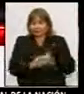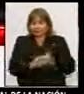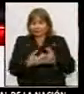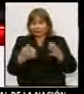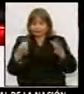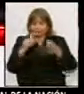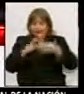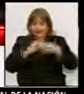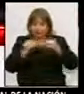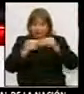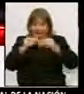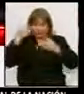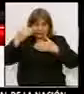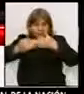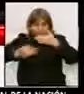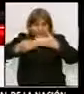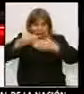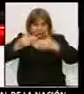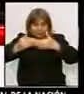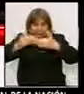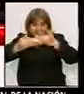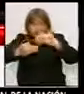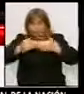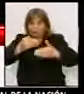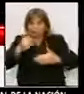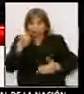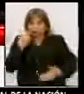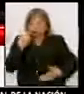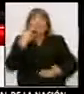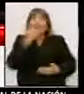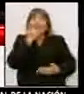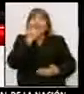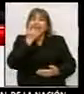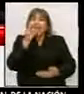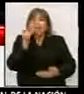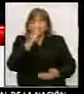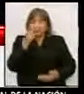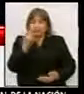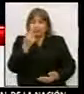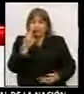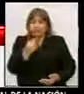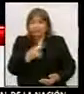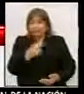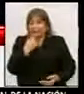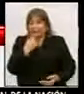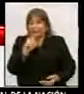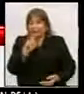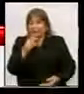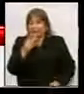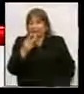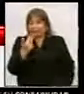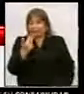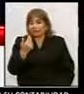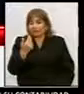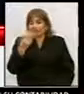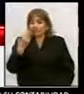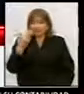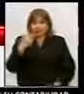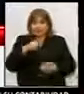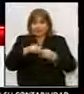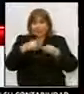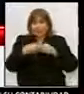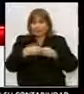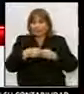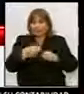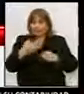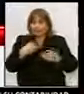memoria histórica de todos los gobiernos que han pasado y ir conociendo qué ha pasado, porque no solamente el problema ha ocurrido en el 2013, ha habido varios otros problemas que tienen